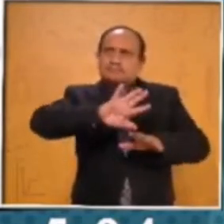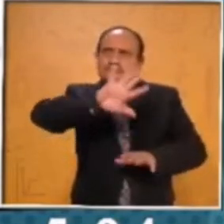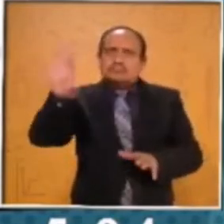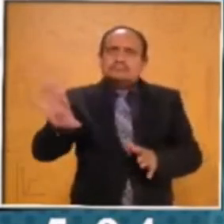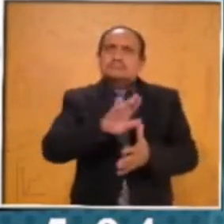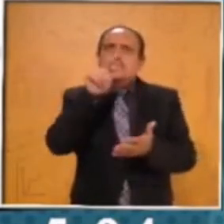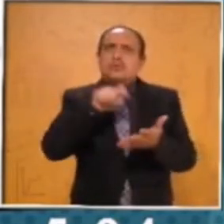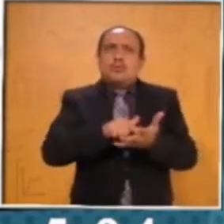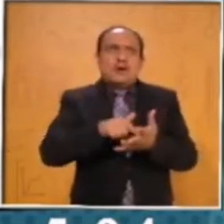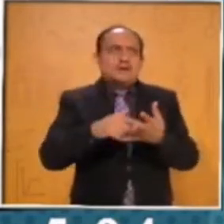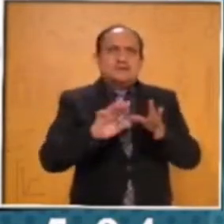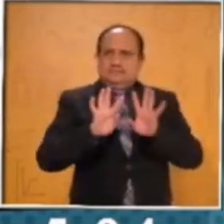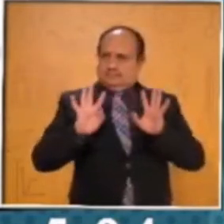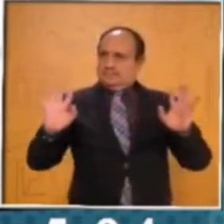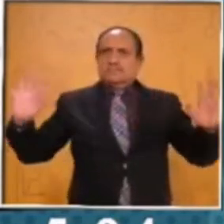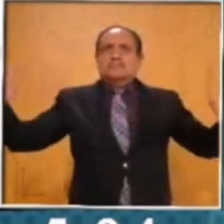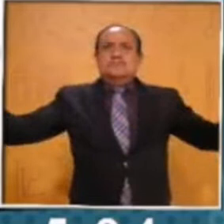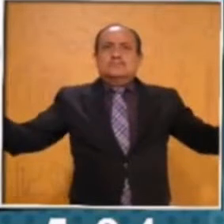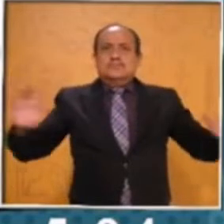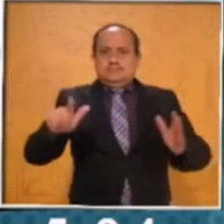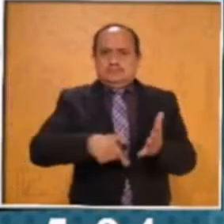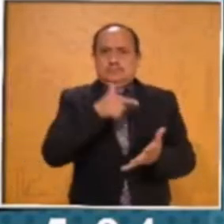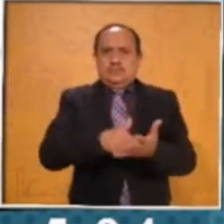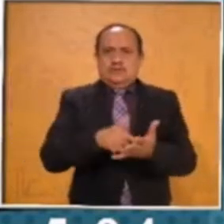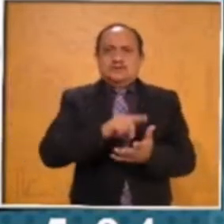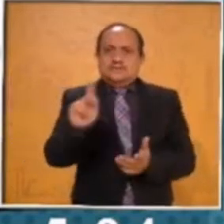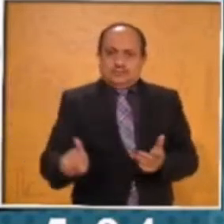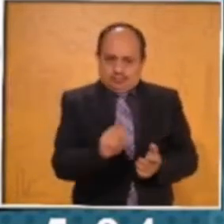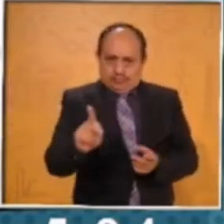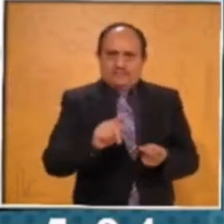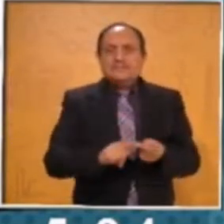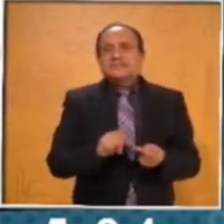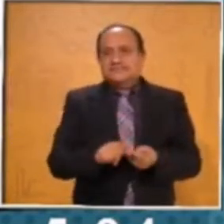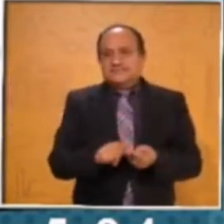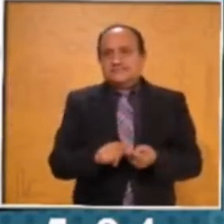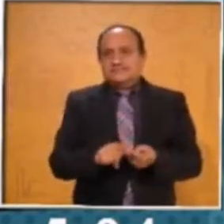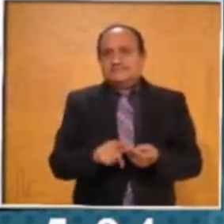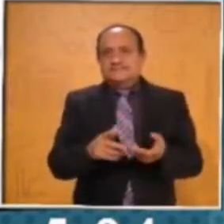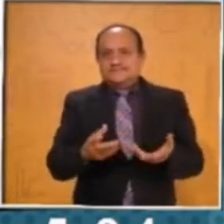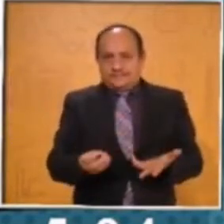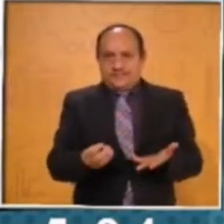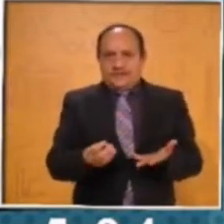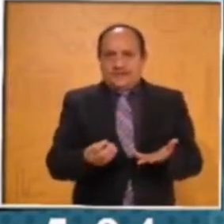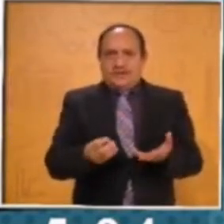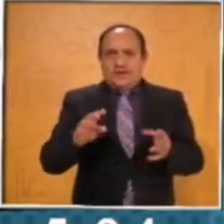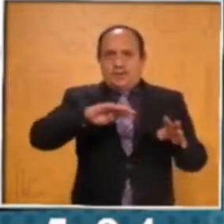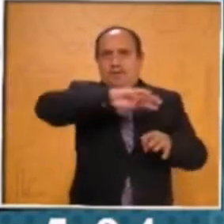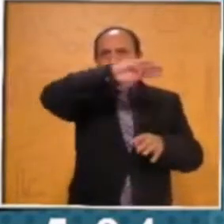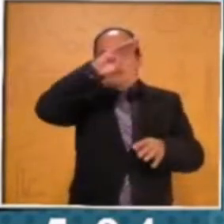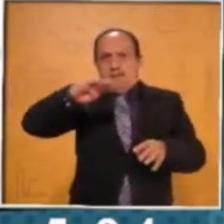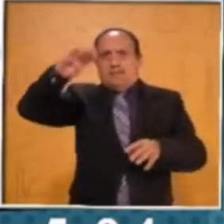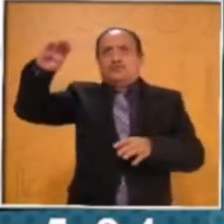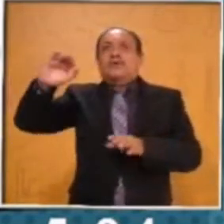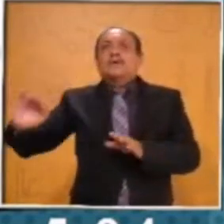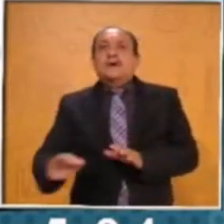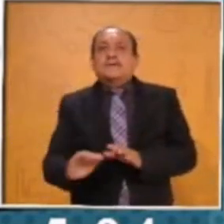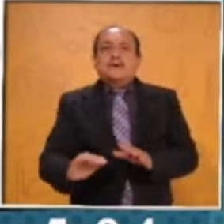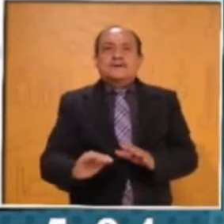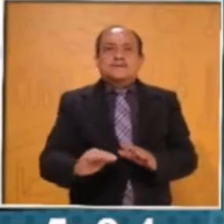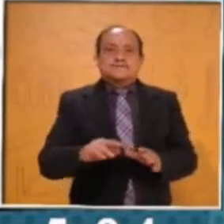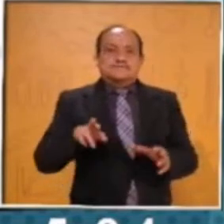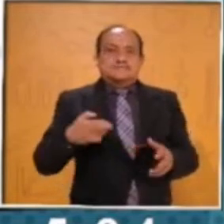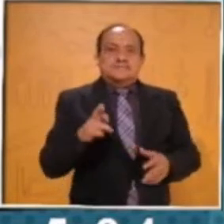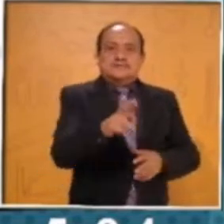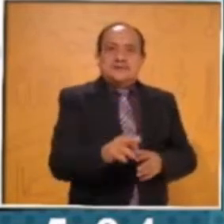A los paisajes o al escenario. Si es un pueblito, si es abajo de una montaña, si es a la orilla de un